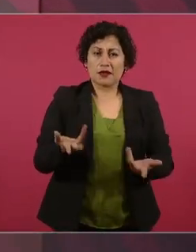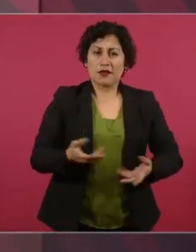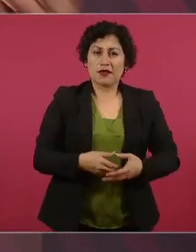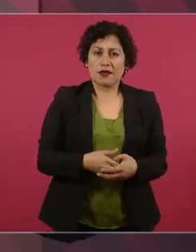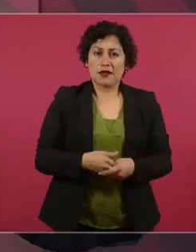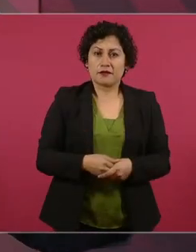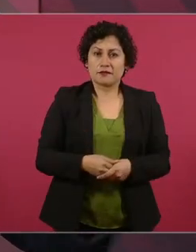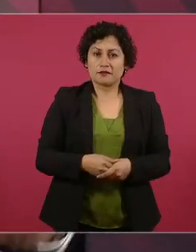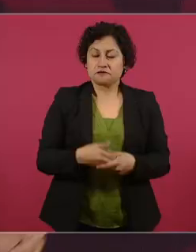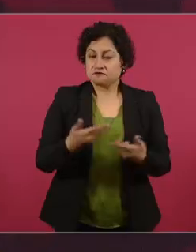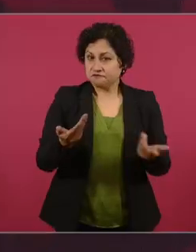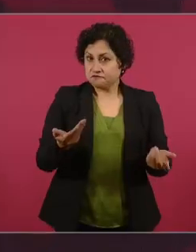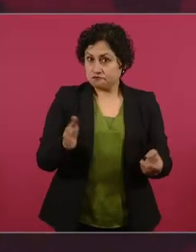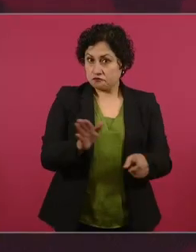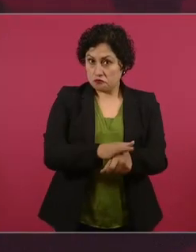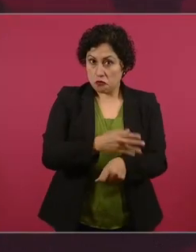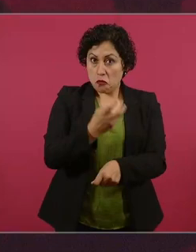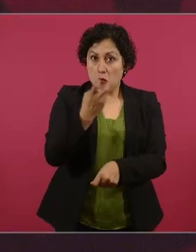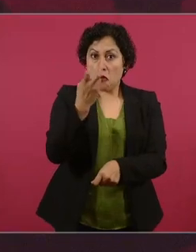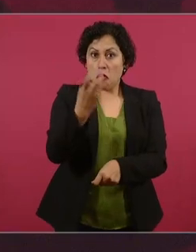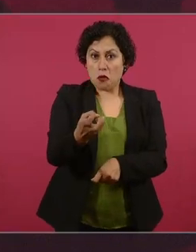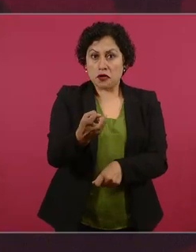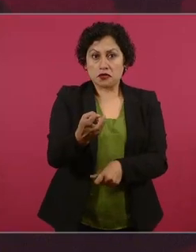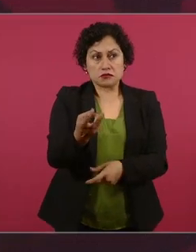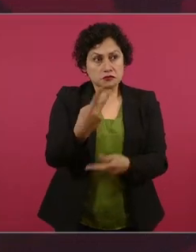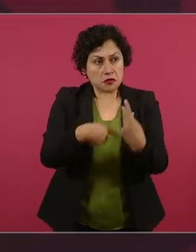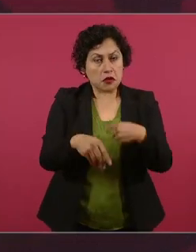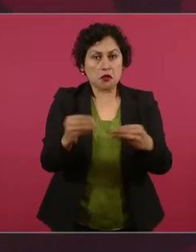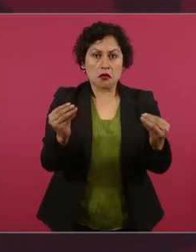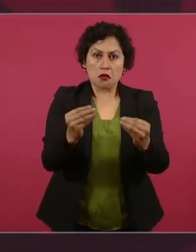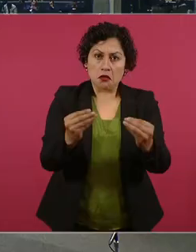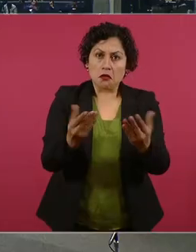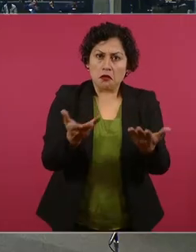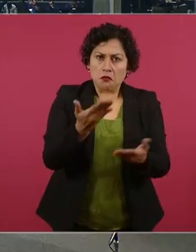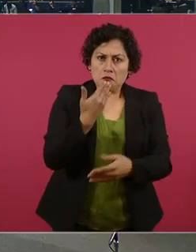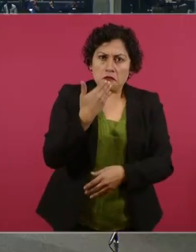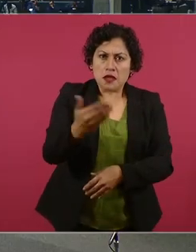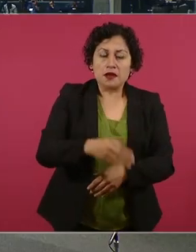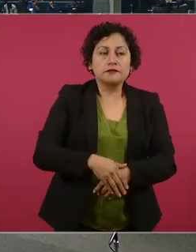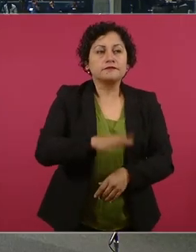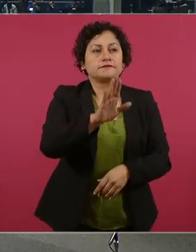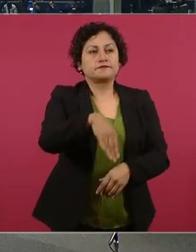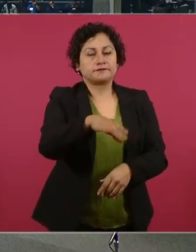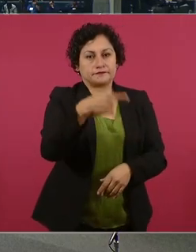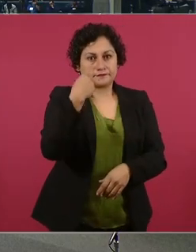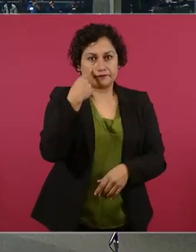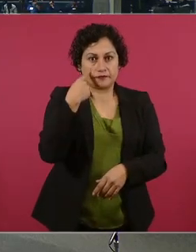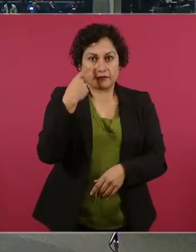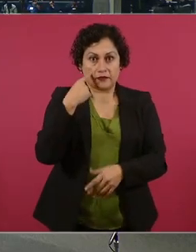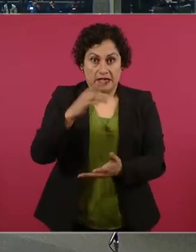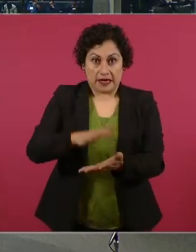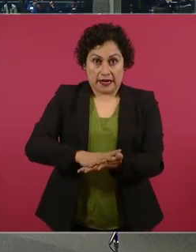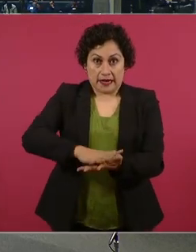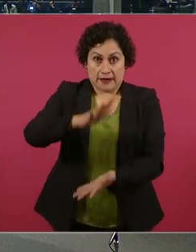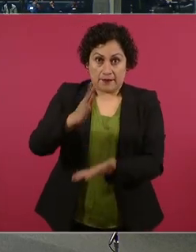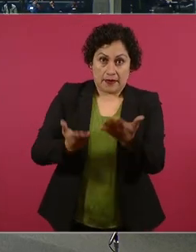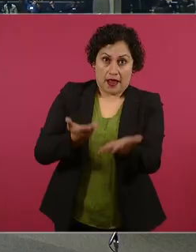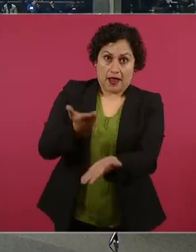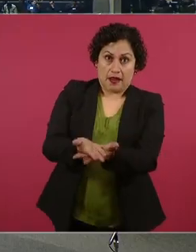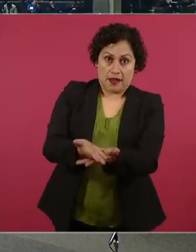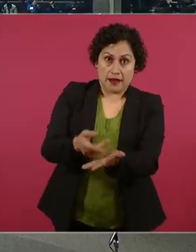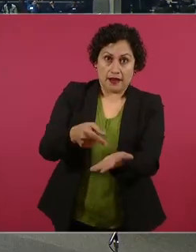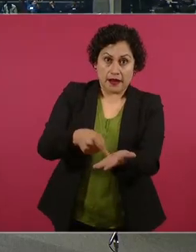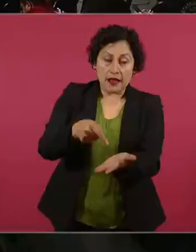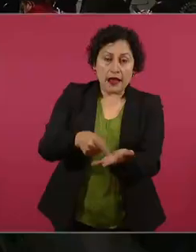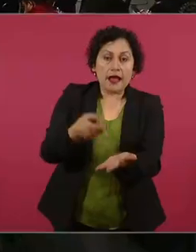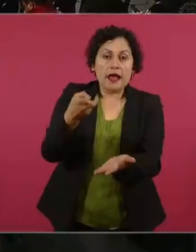que hay este debate. Aún sabiendo que la mayoría de las iniciativas, la mayoría no pasaría,